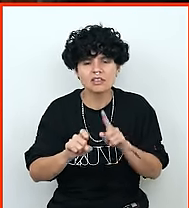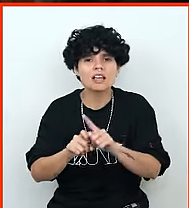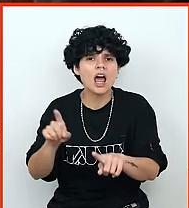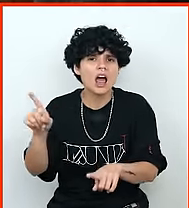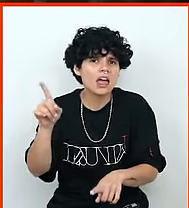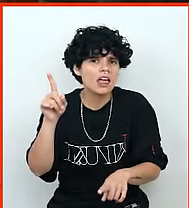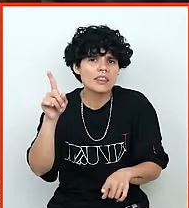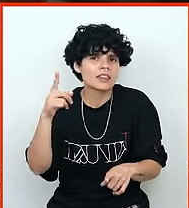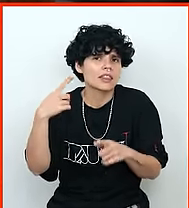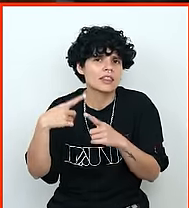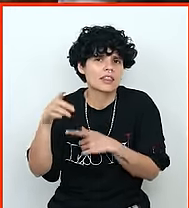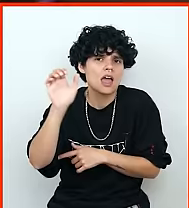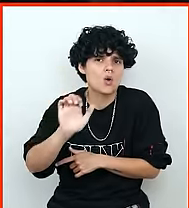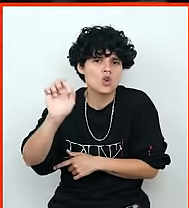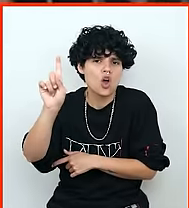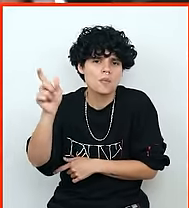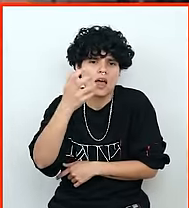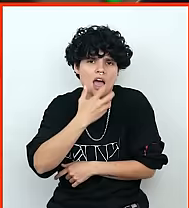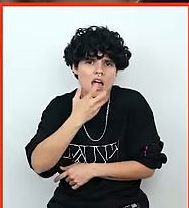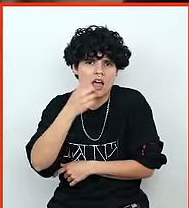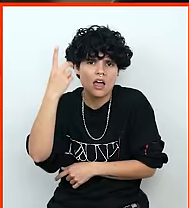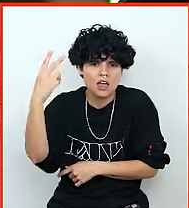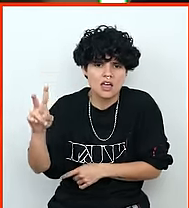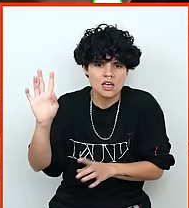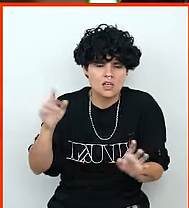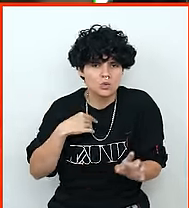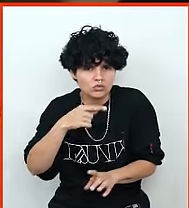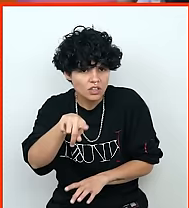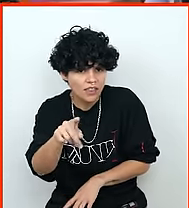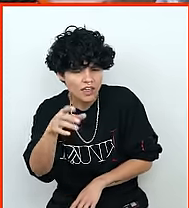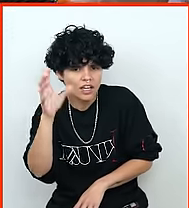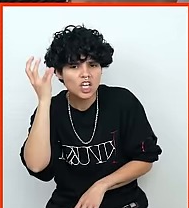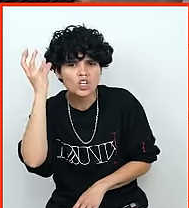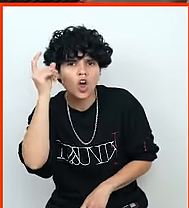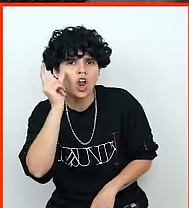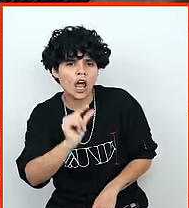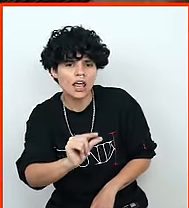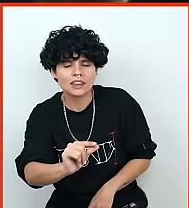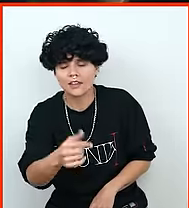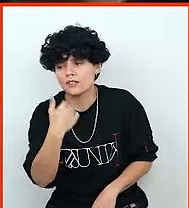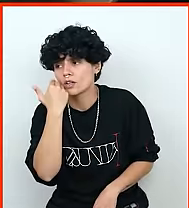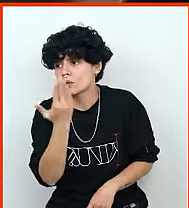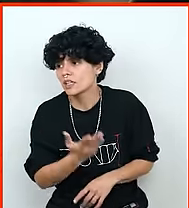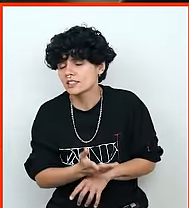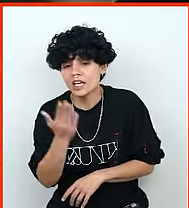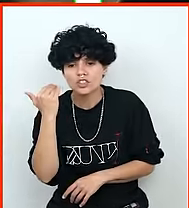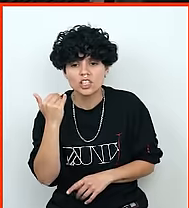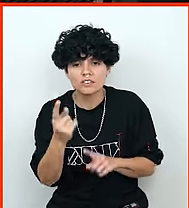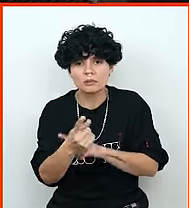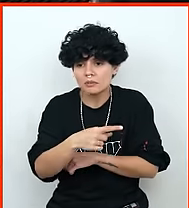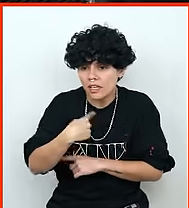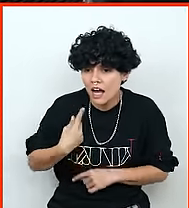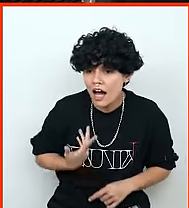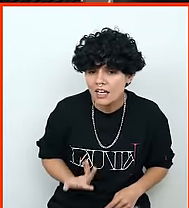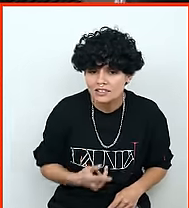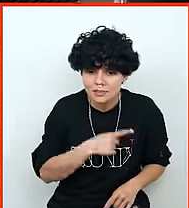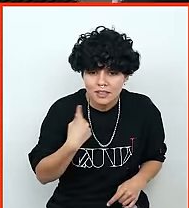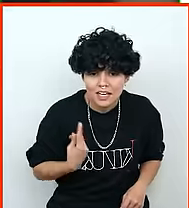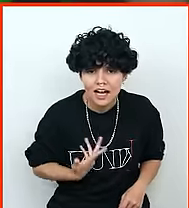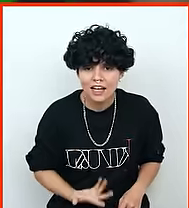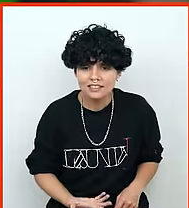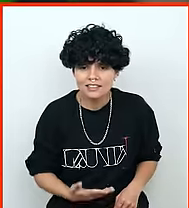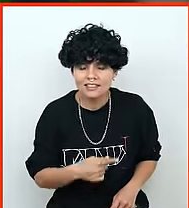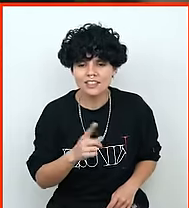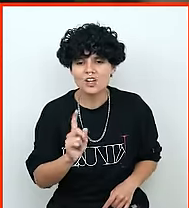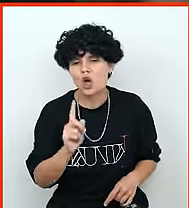¿Le tiré una en ucraniano, weón? Bueno. Ay, los buenos ignorantes, ¿verdad? Que me da vergüenza. Ahí te tiré. Me cagaste. Ahí te... No,